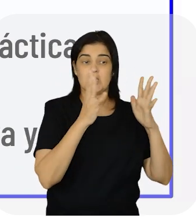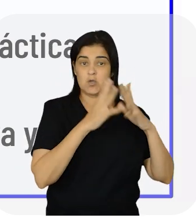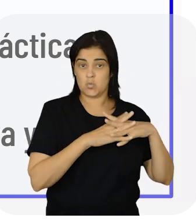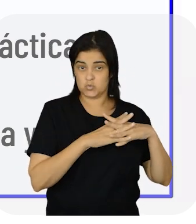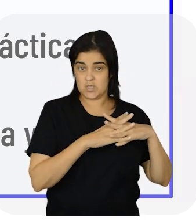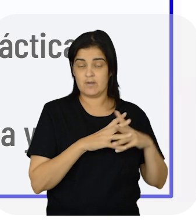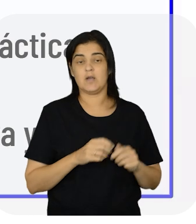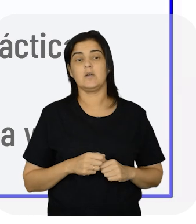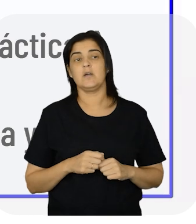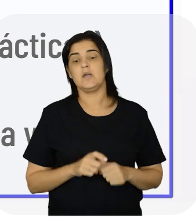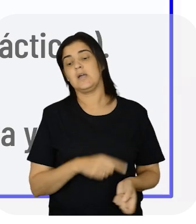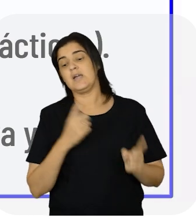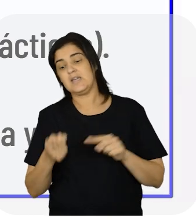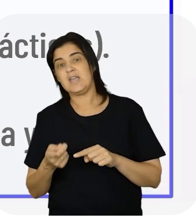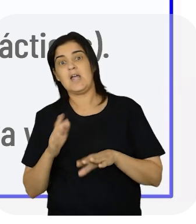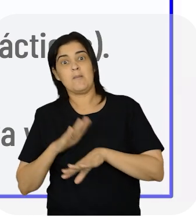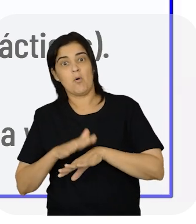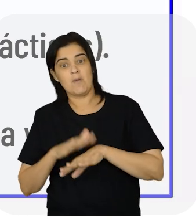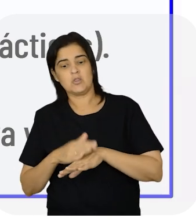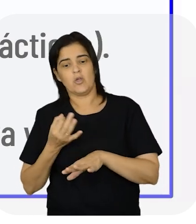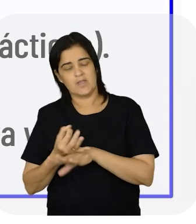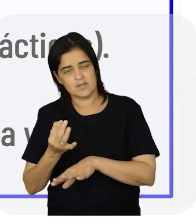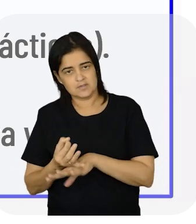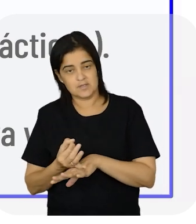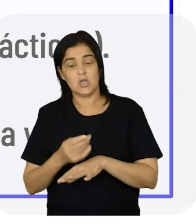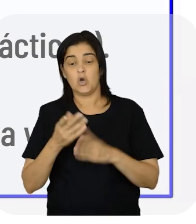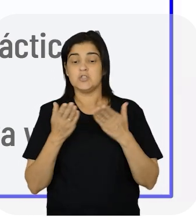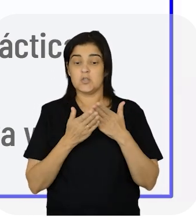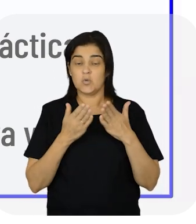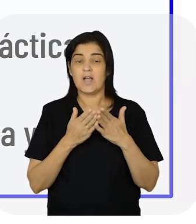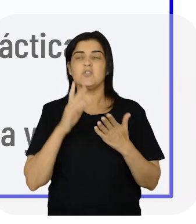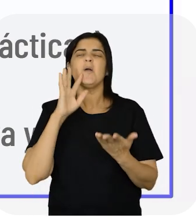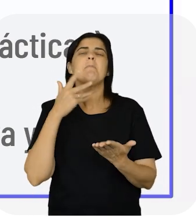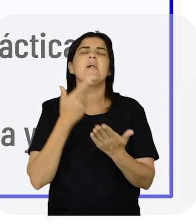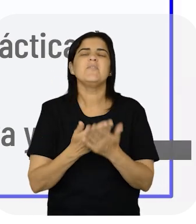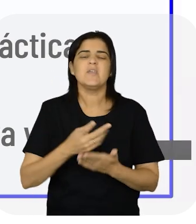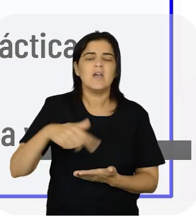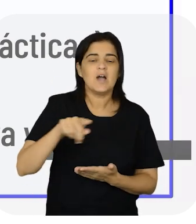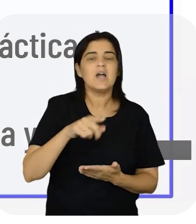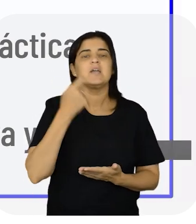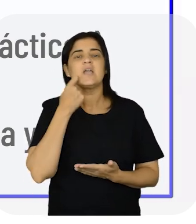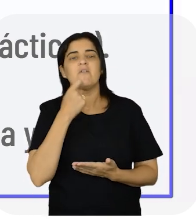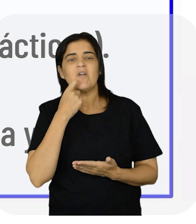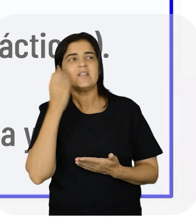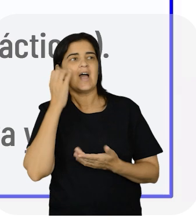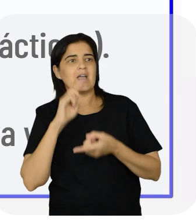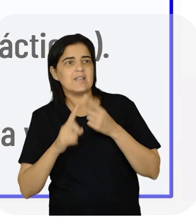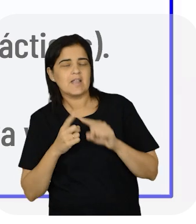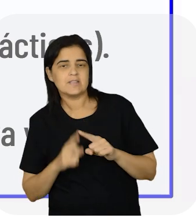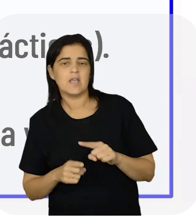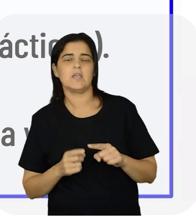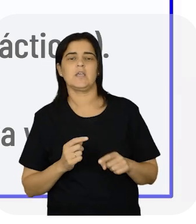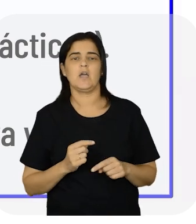inclusiva y la práctica. Los estudiantes lo que plantean es que les faltan